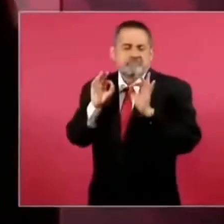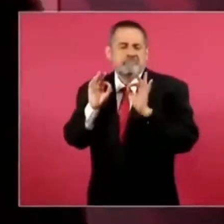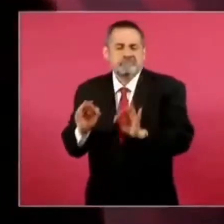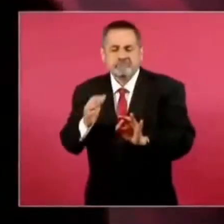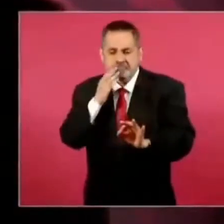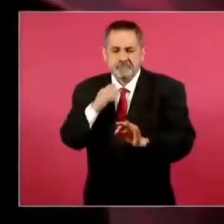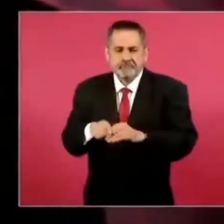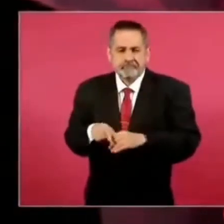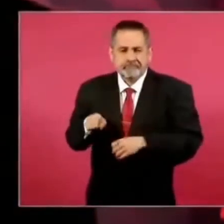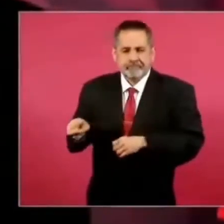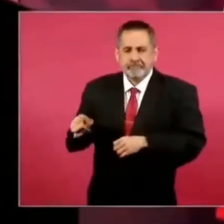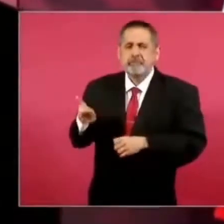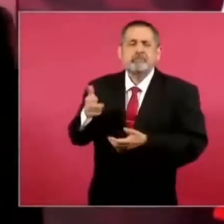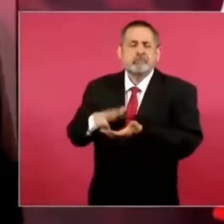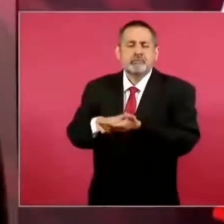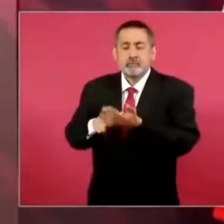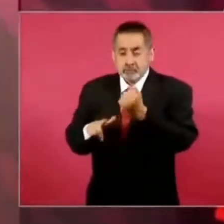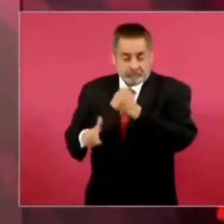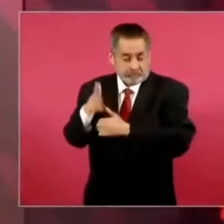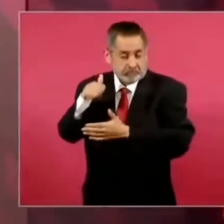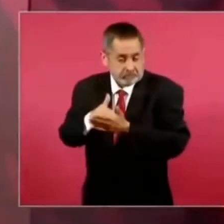no cuesta 12.000.